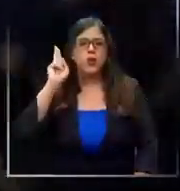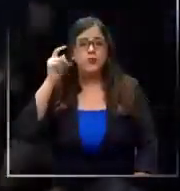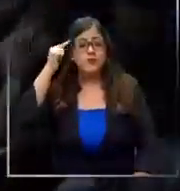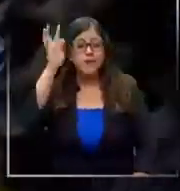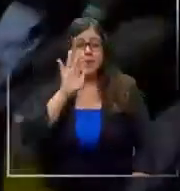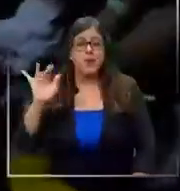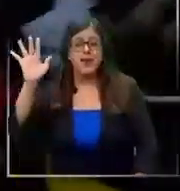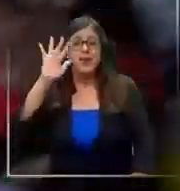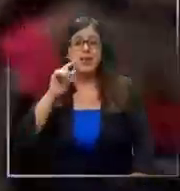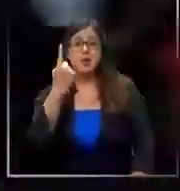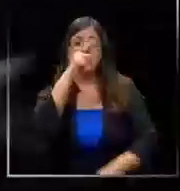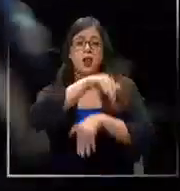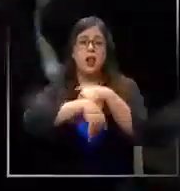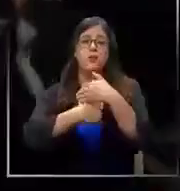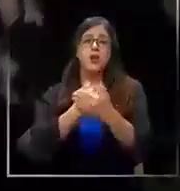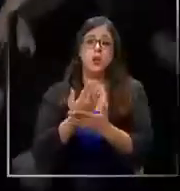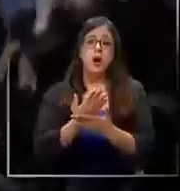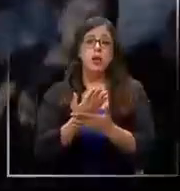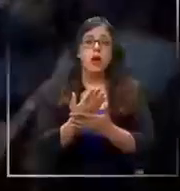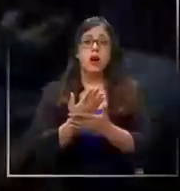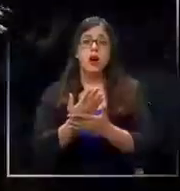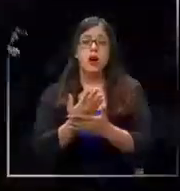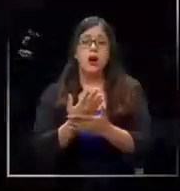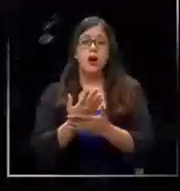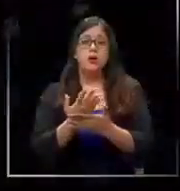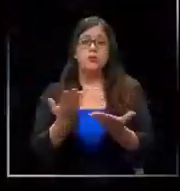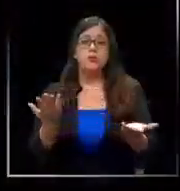Imagine, recién son la 1 de la mañana y de repente